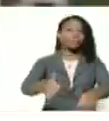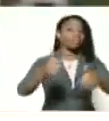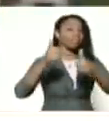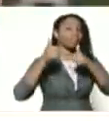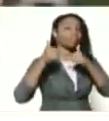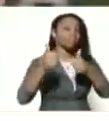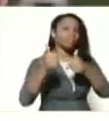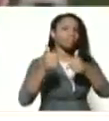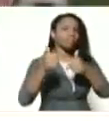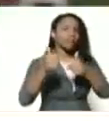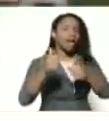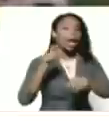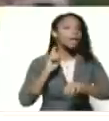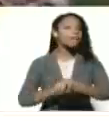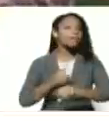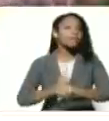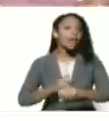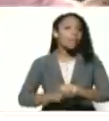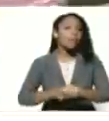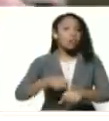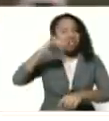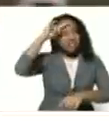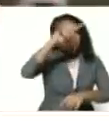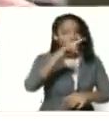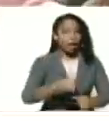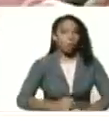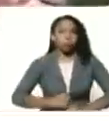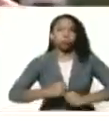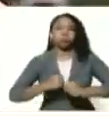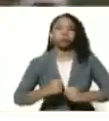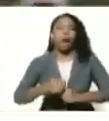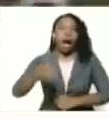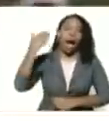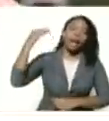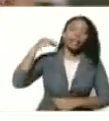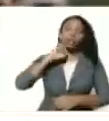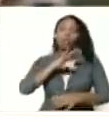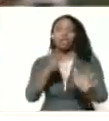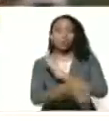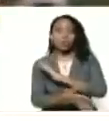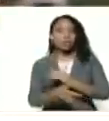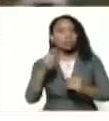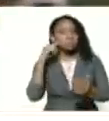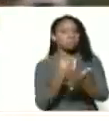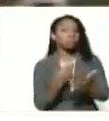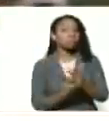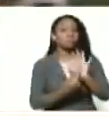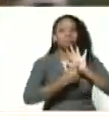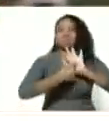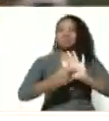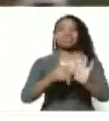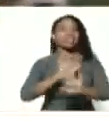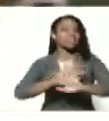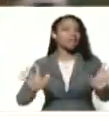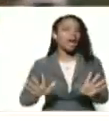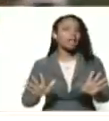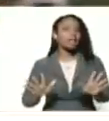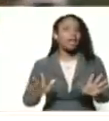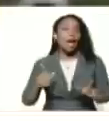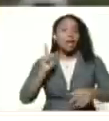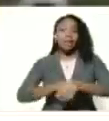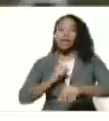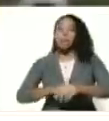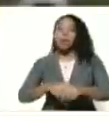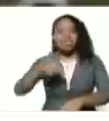En tiempos de vacas gordas, para llamarlo como se llamaba antes, se demostró. Antes había épocas de